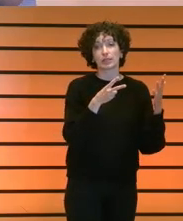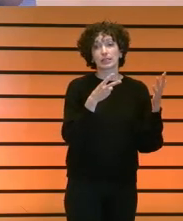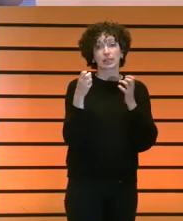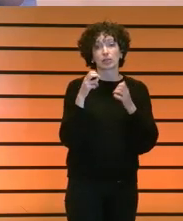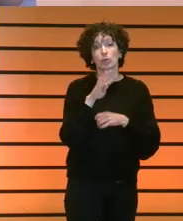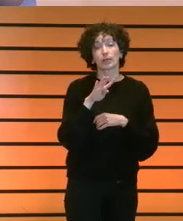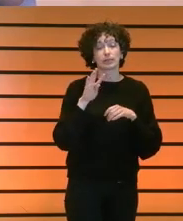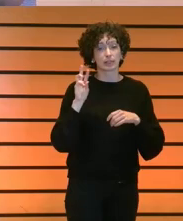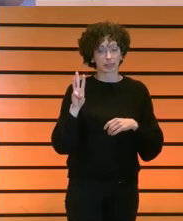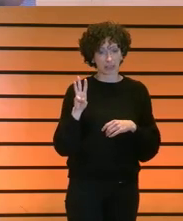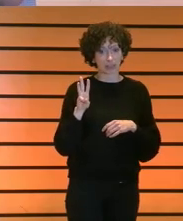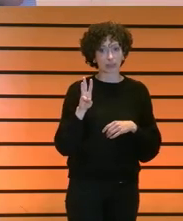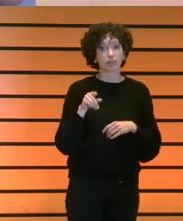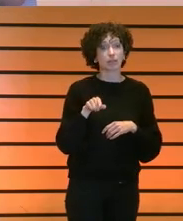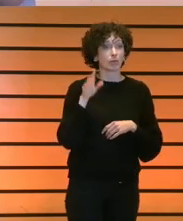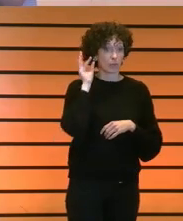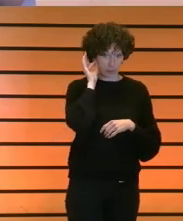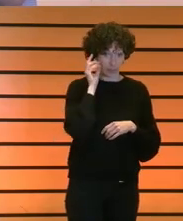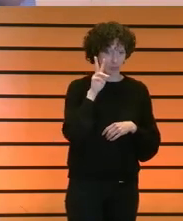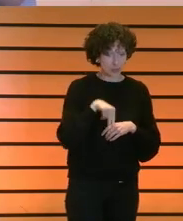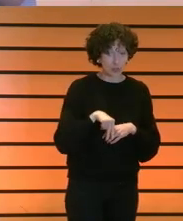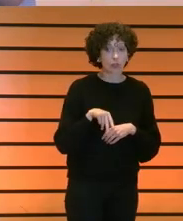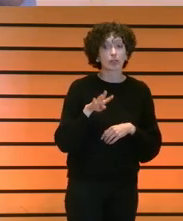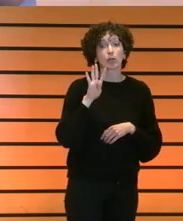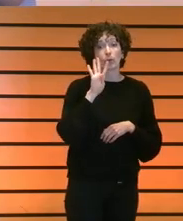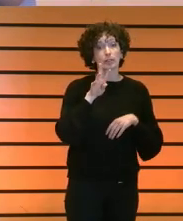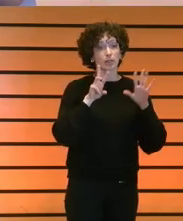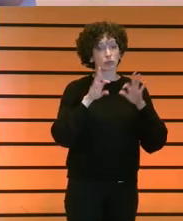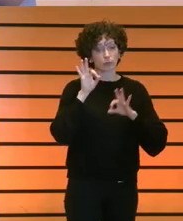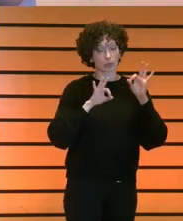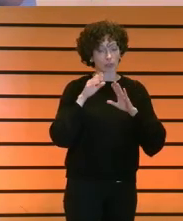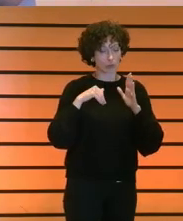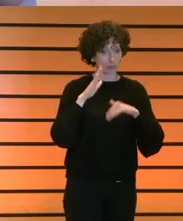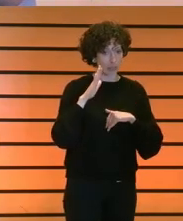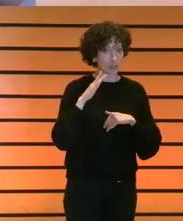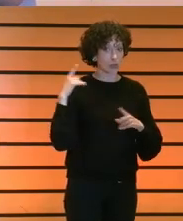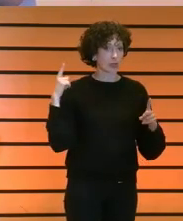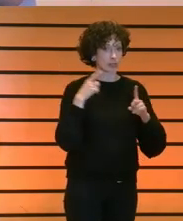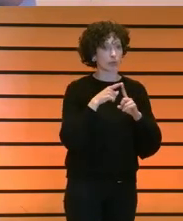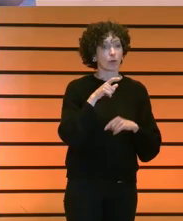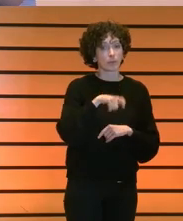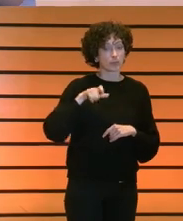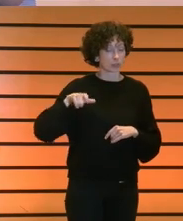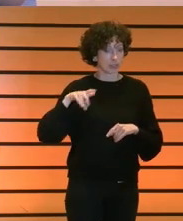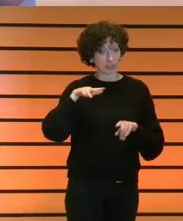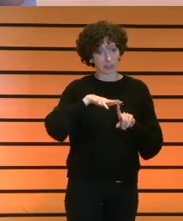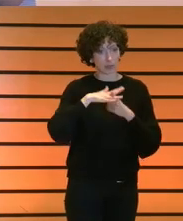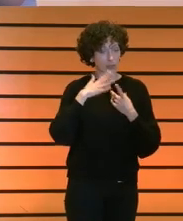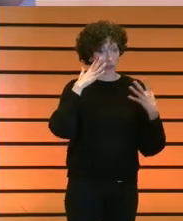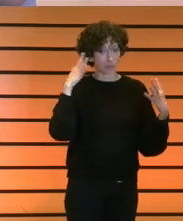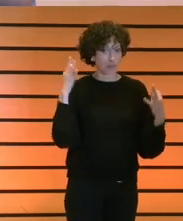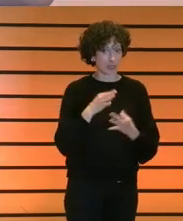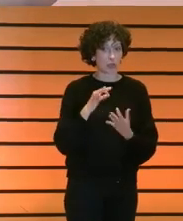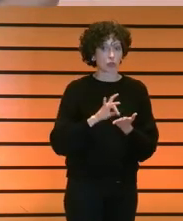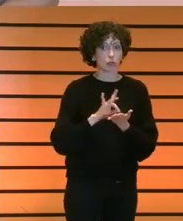743 son de mujeres y más del 48% están destinados a personas que están en riesgo o situación